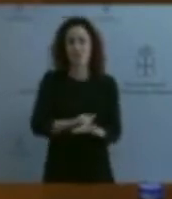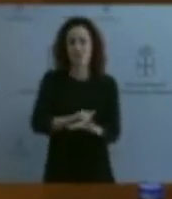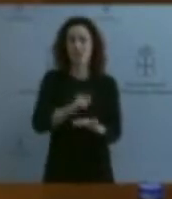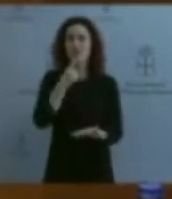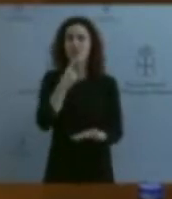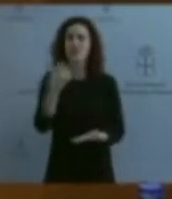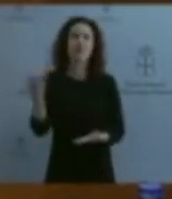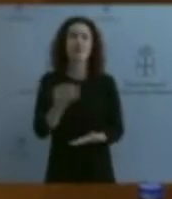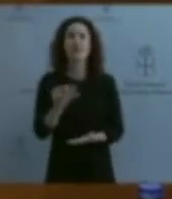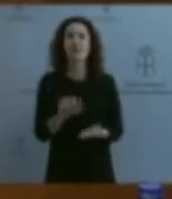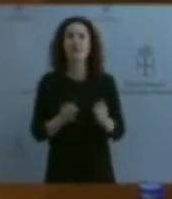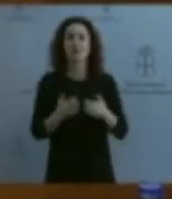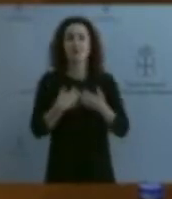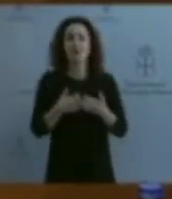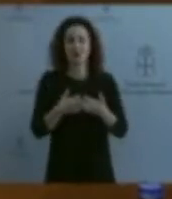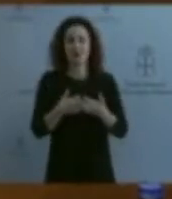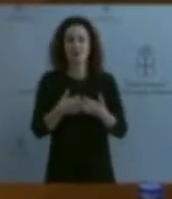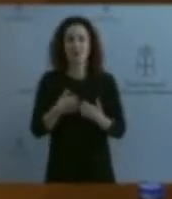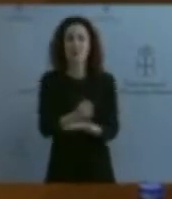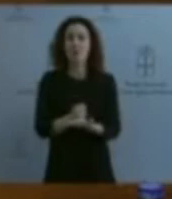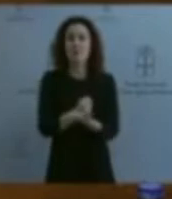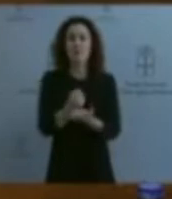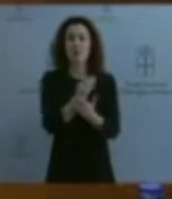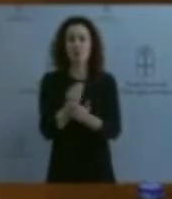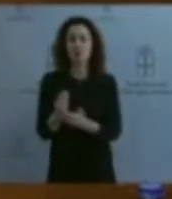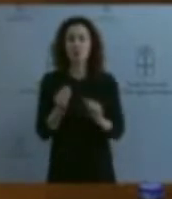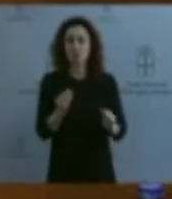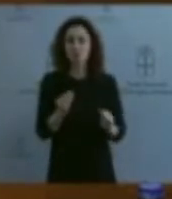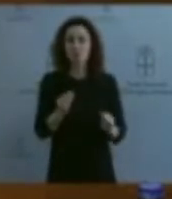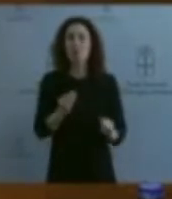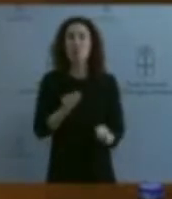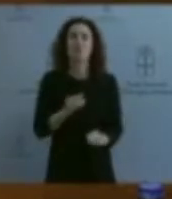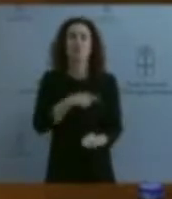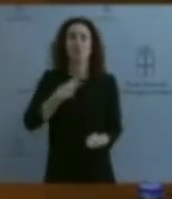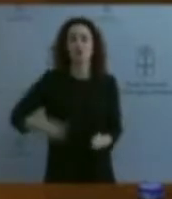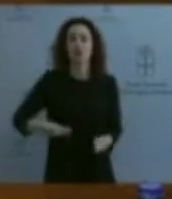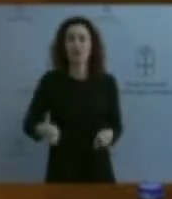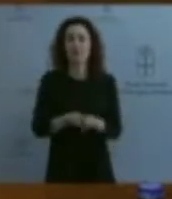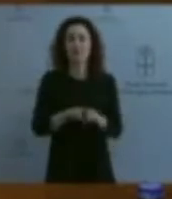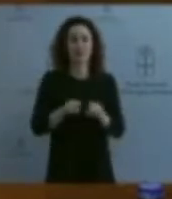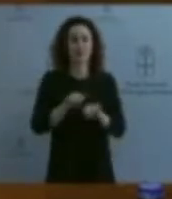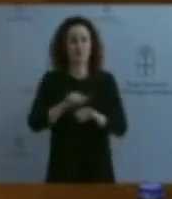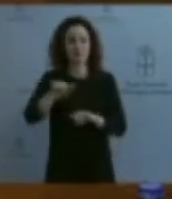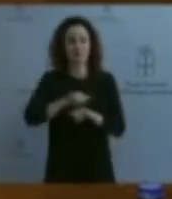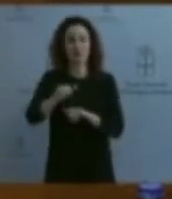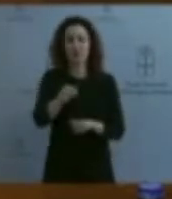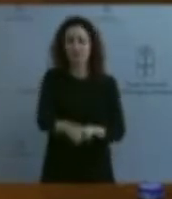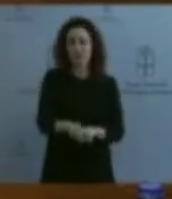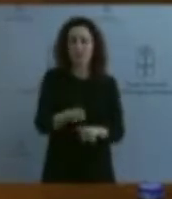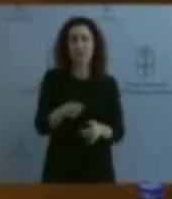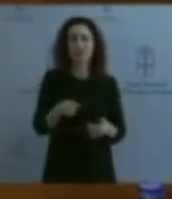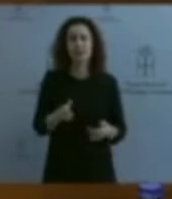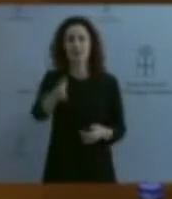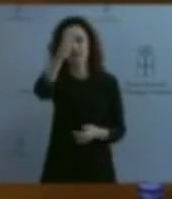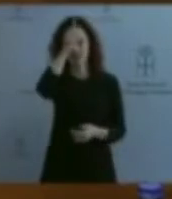farmacéuticos. Noruega plantea nacionalizar las líneas aéreas. Alemania tiene previsto comprar el 25% de las acciones de Lufthansa.